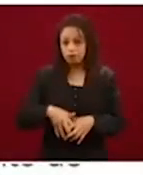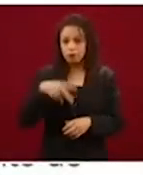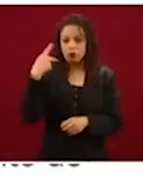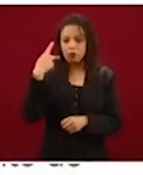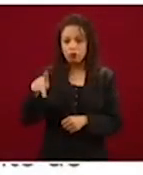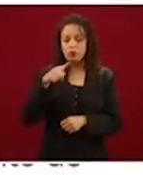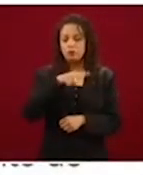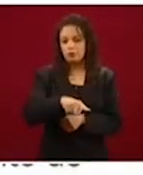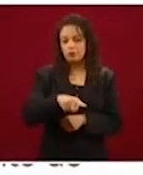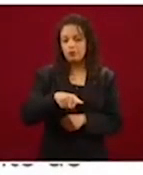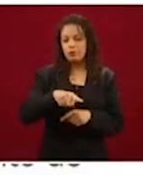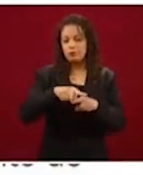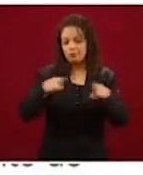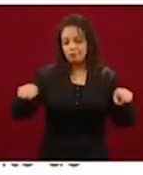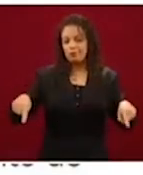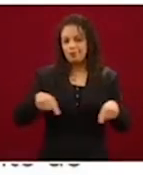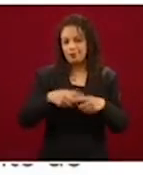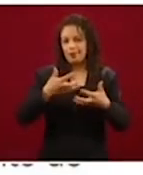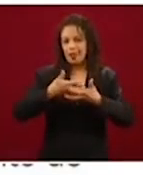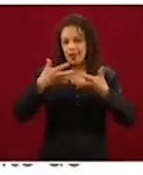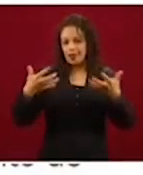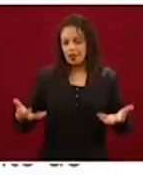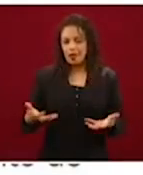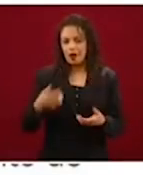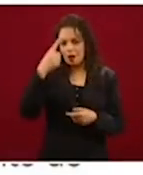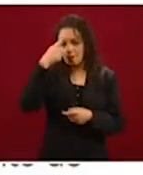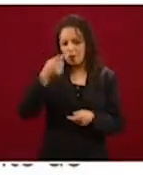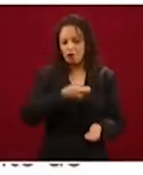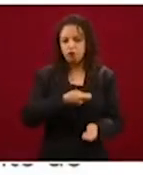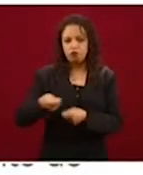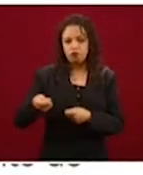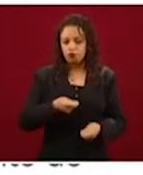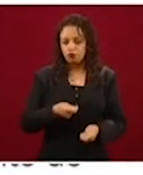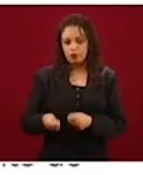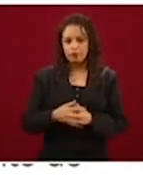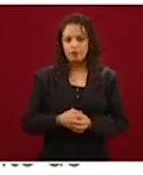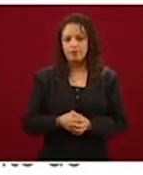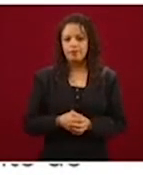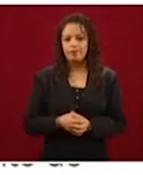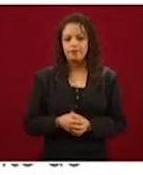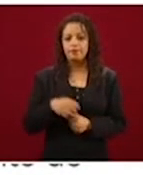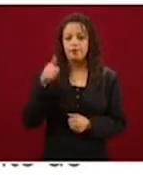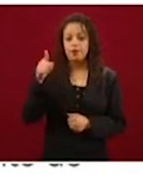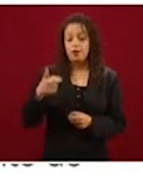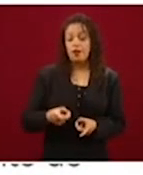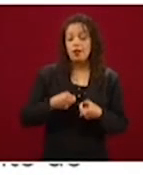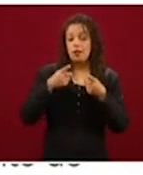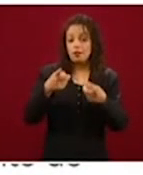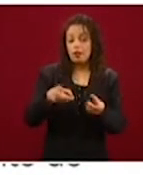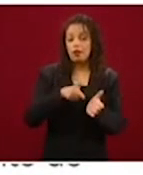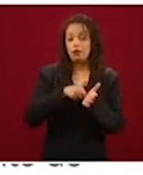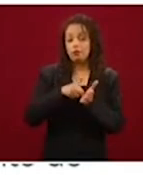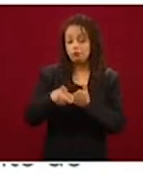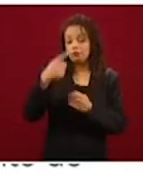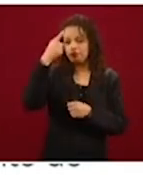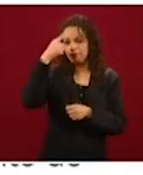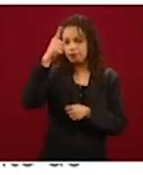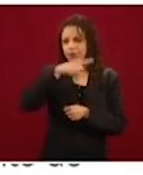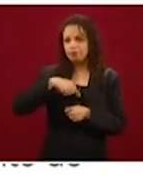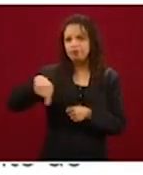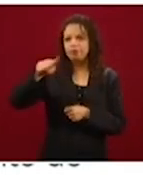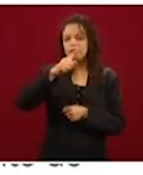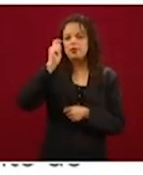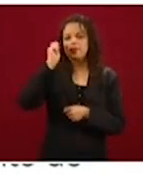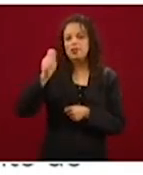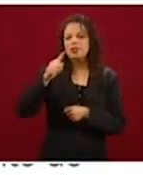en las que se ha instalado la empresa se verán los derechos de agua de sus hectáreas al organismo operador de mexicalli